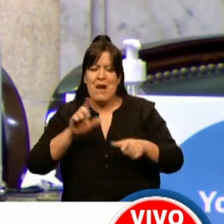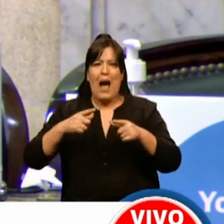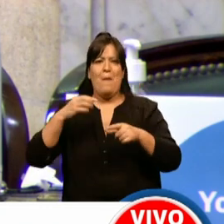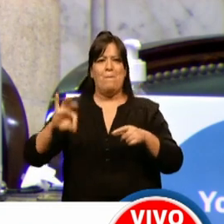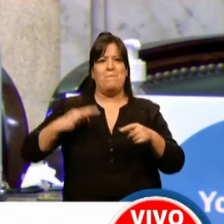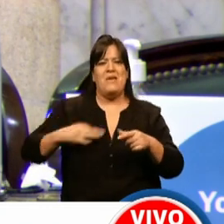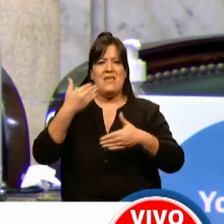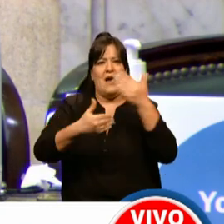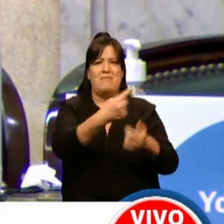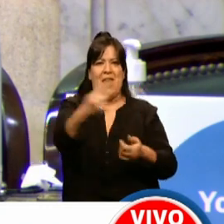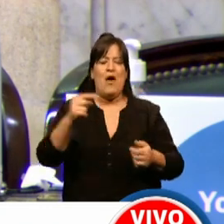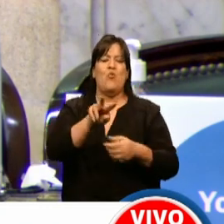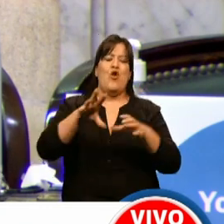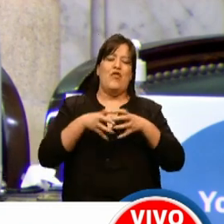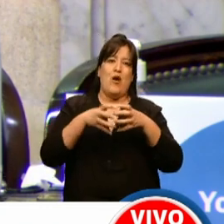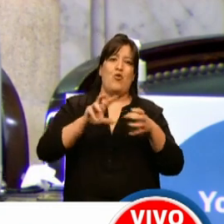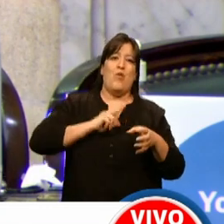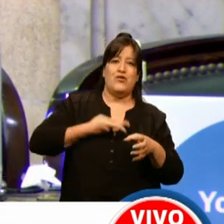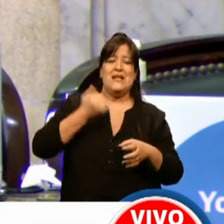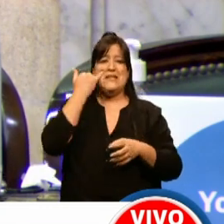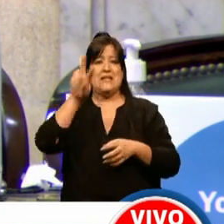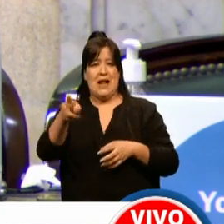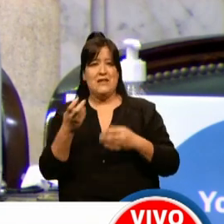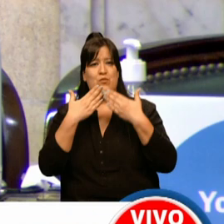trans y travestis muchísimas gracias